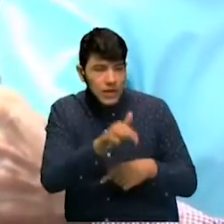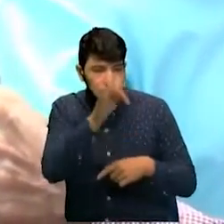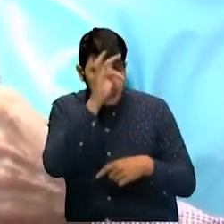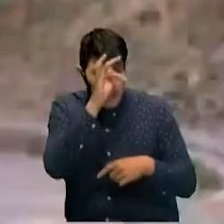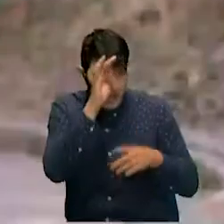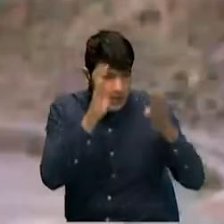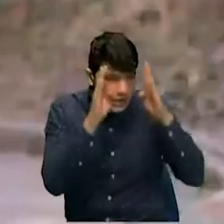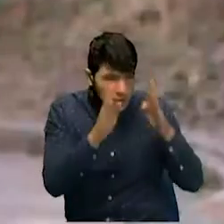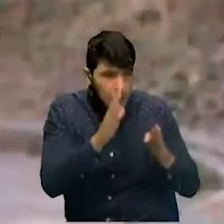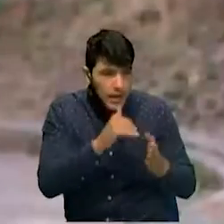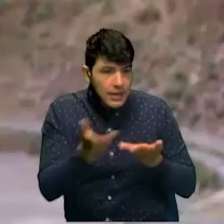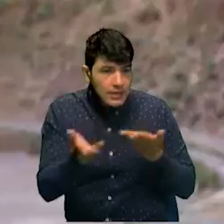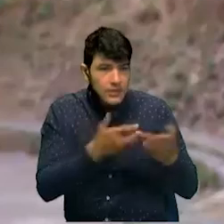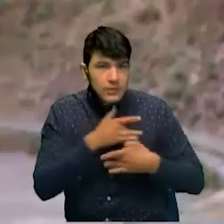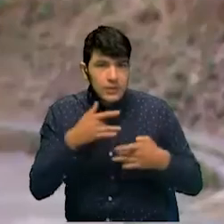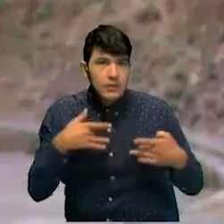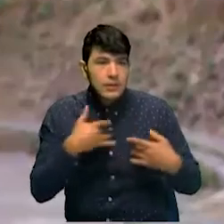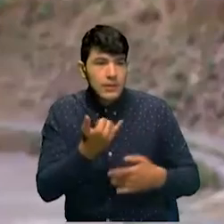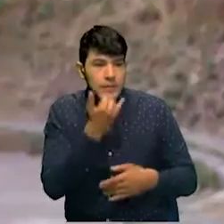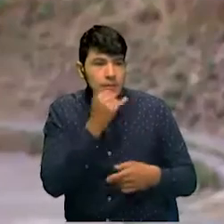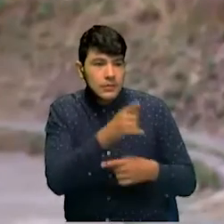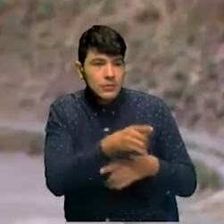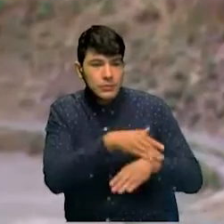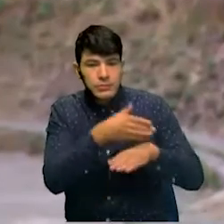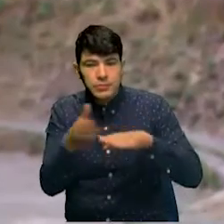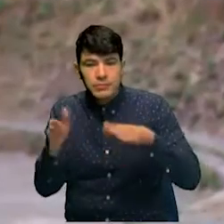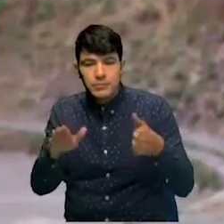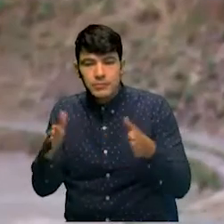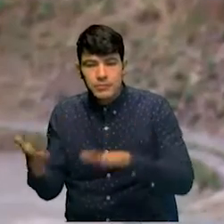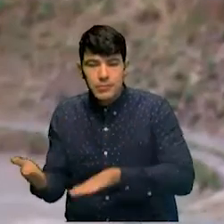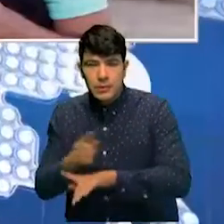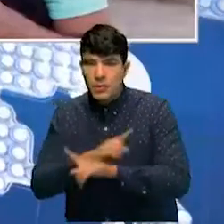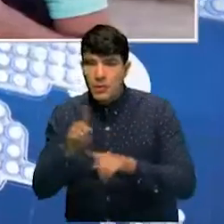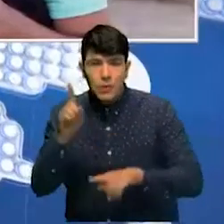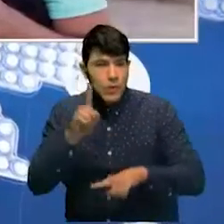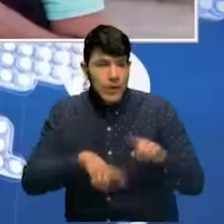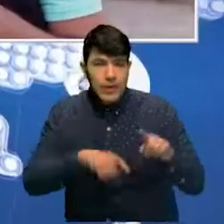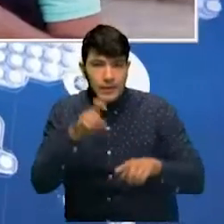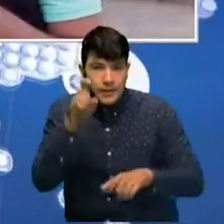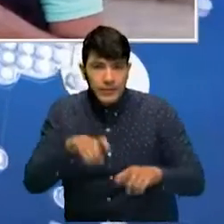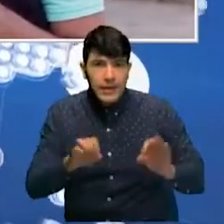puede permitir. Esta es toda la información por el momento desde el municipio de San Gil. Continúen,